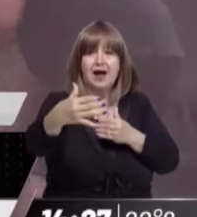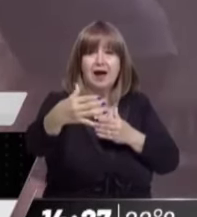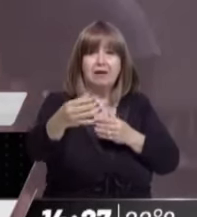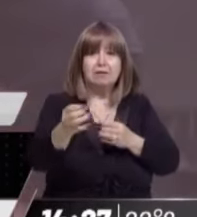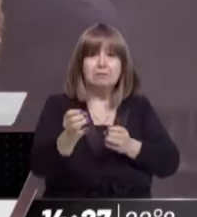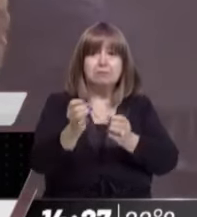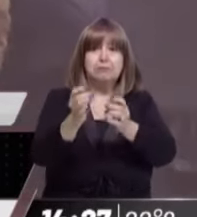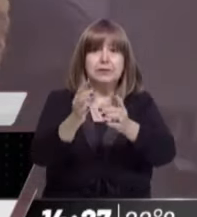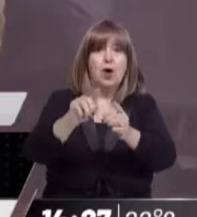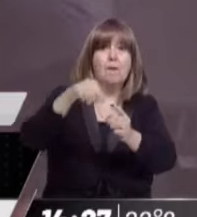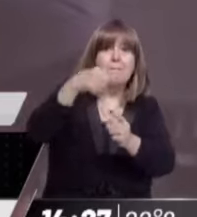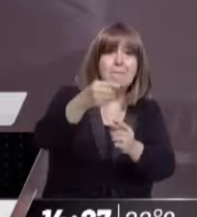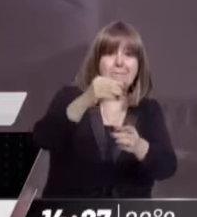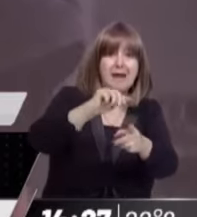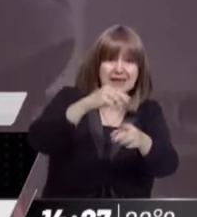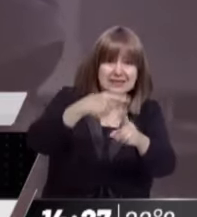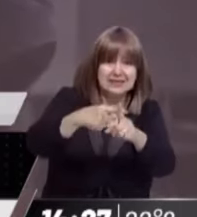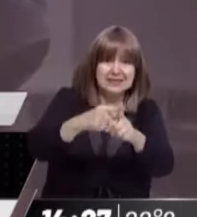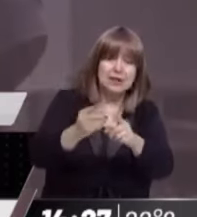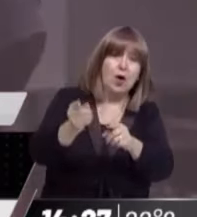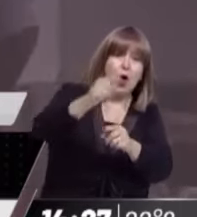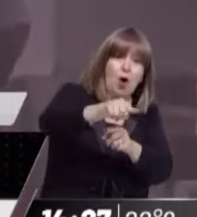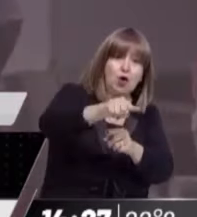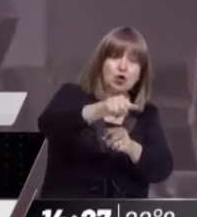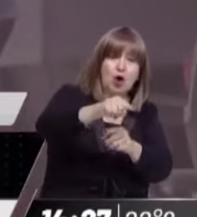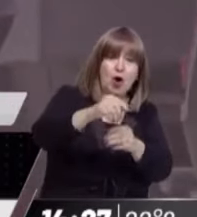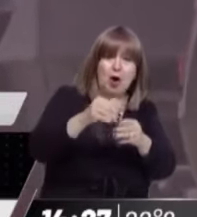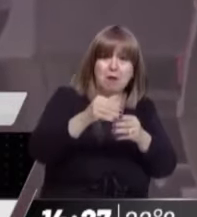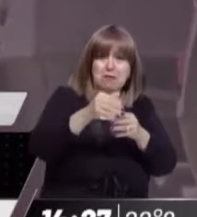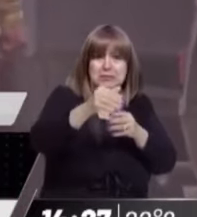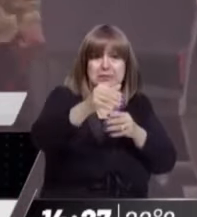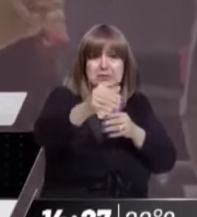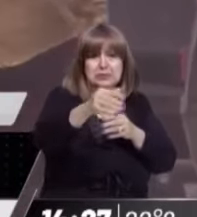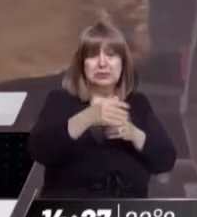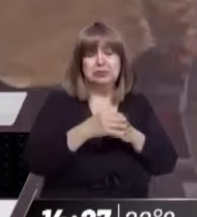cual se habrían iniciado llamas, así es que la situación es realmente complicada.